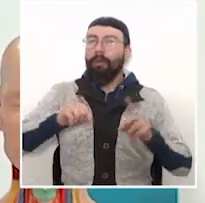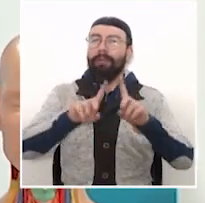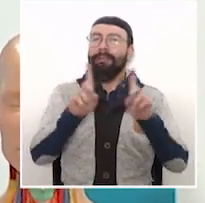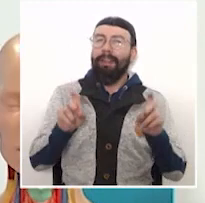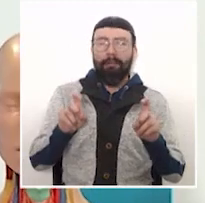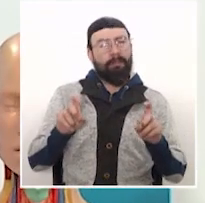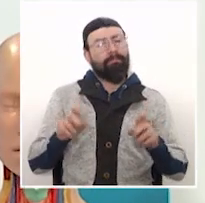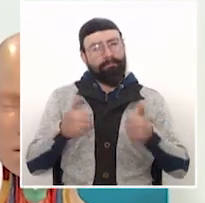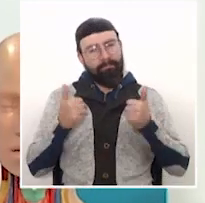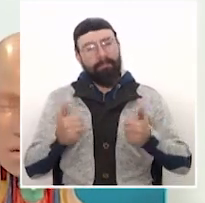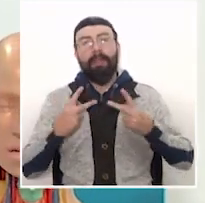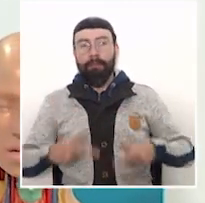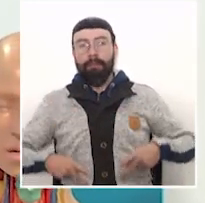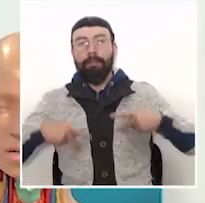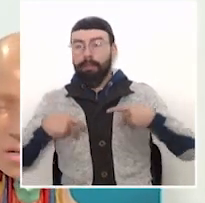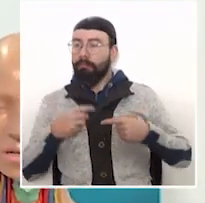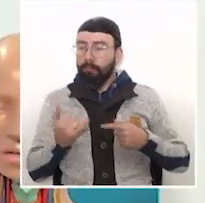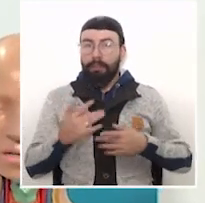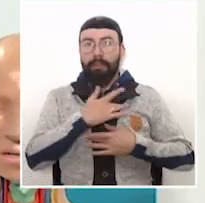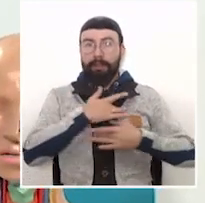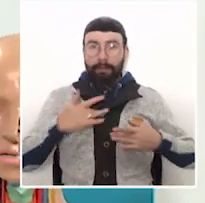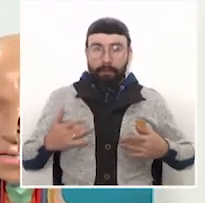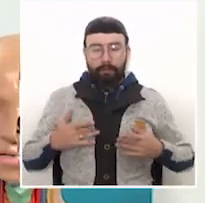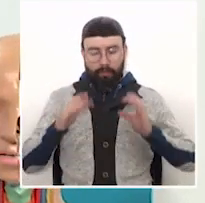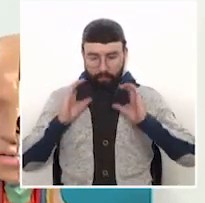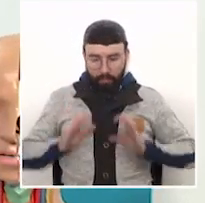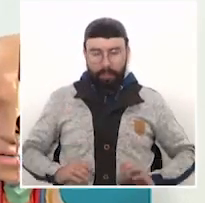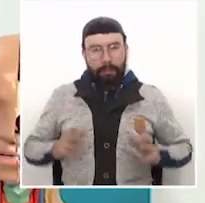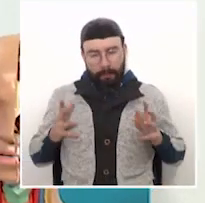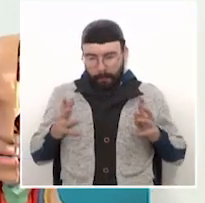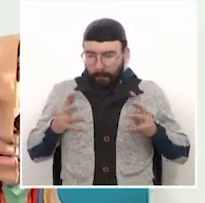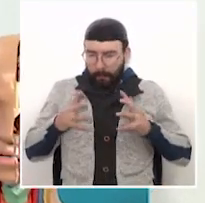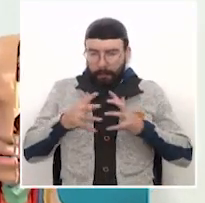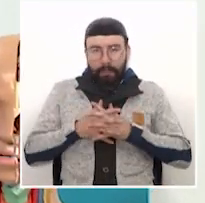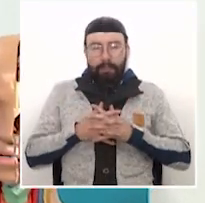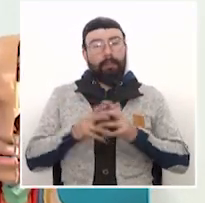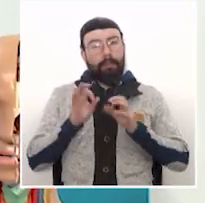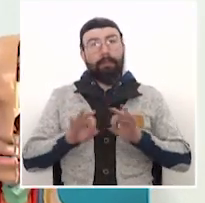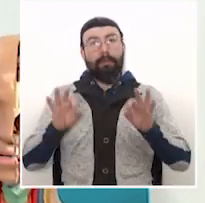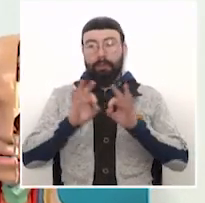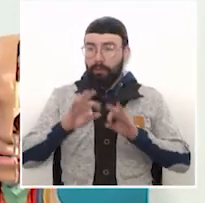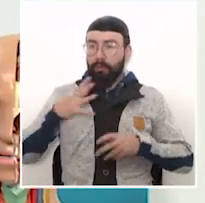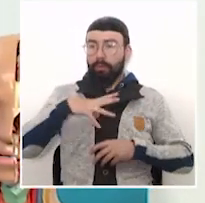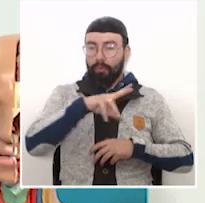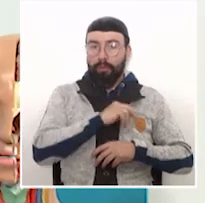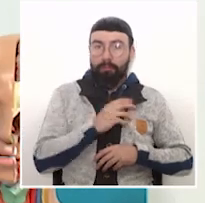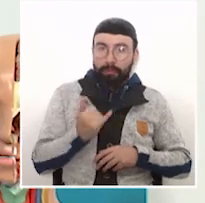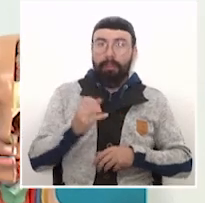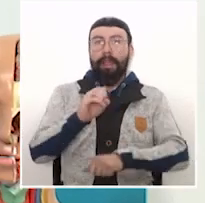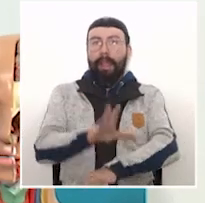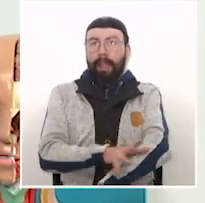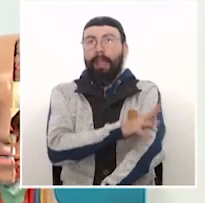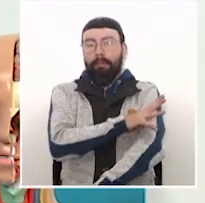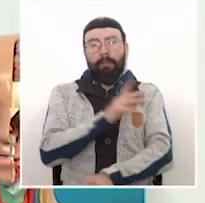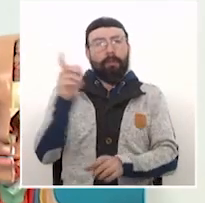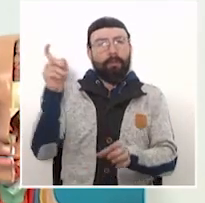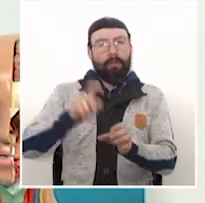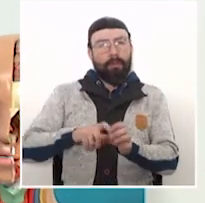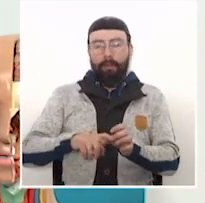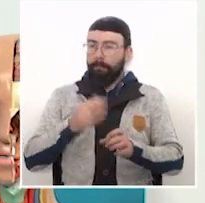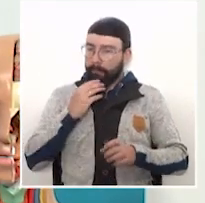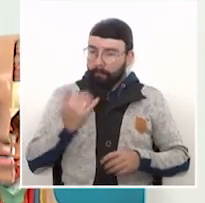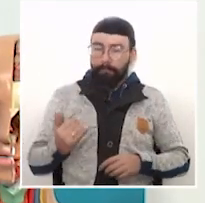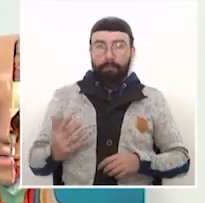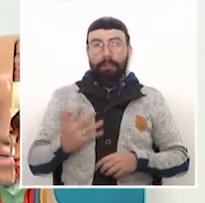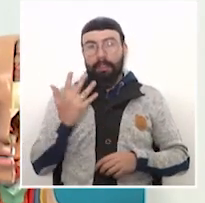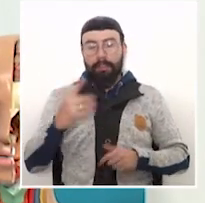porque para tener una salud física íntegra también debemos tener en cuenta nuestras emociones, cómo están unos 5 pilares de nuestra